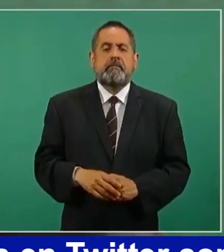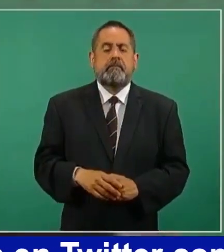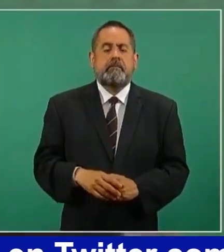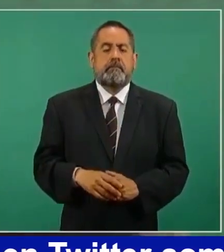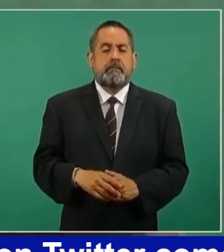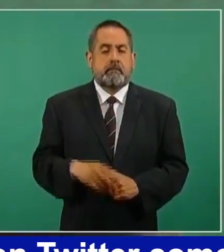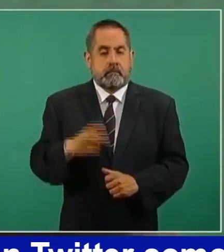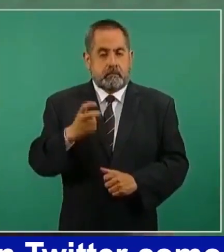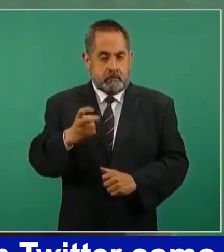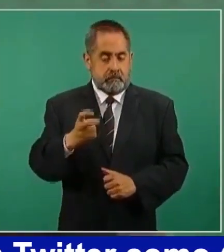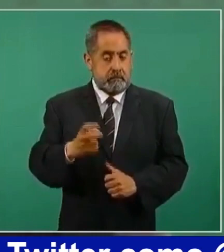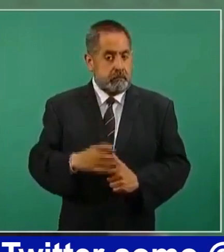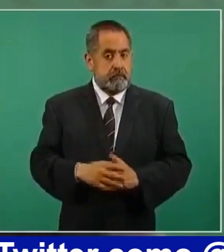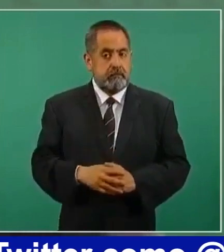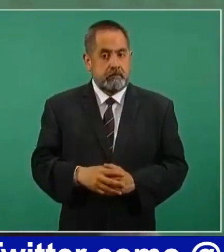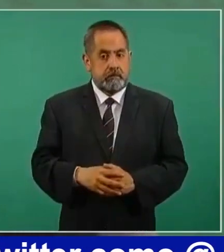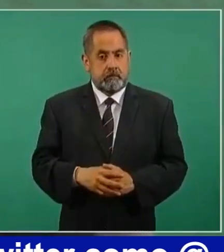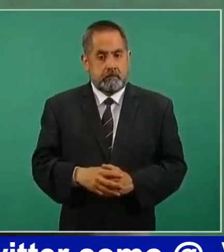Por eso